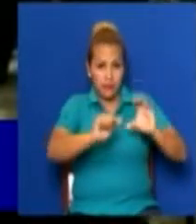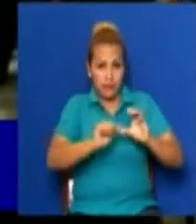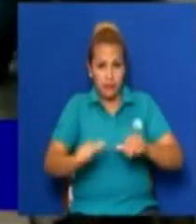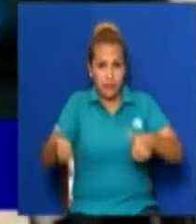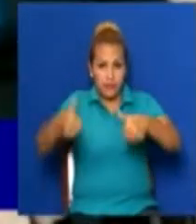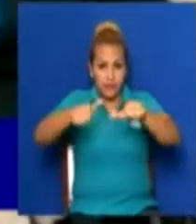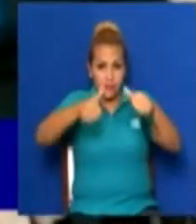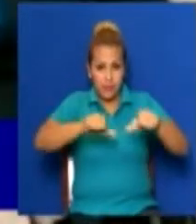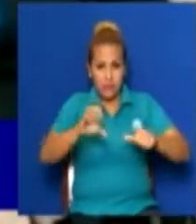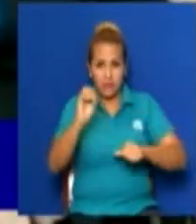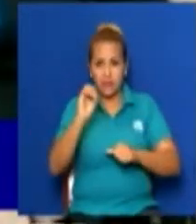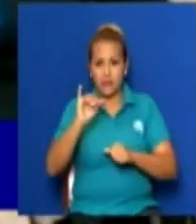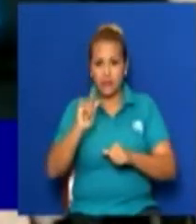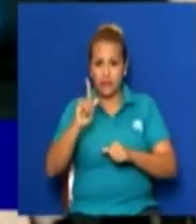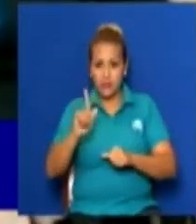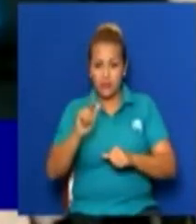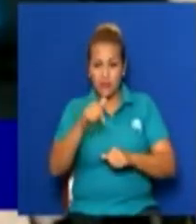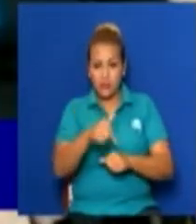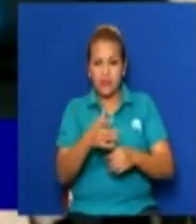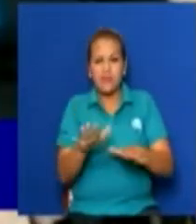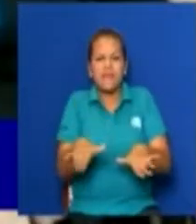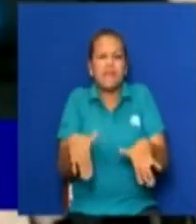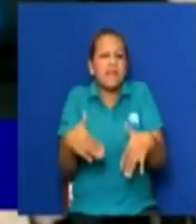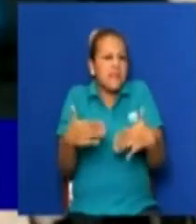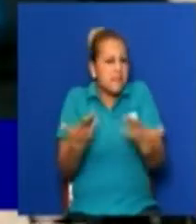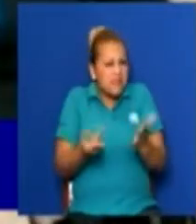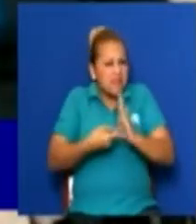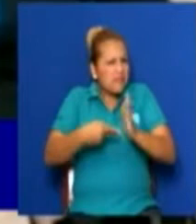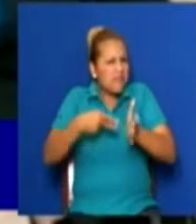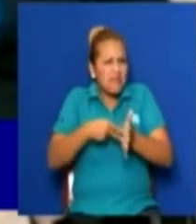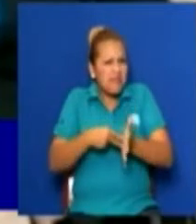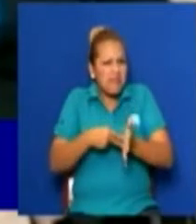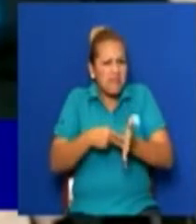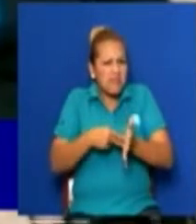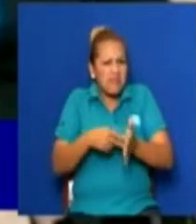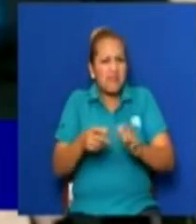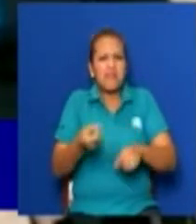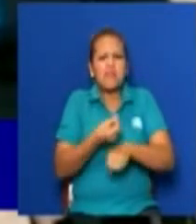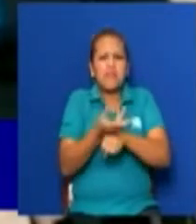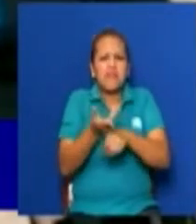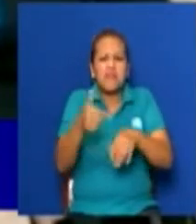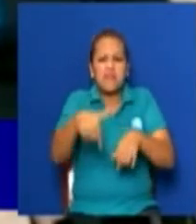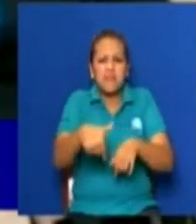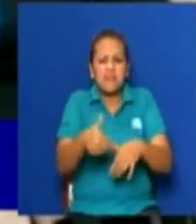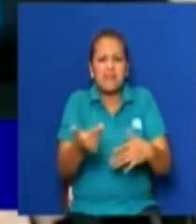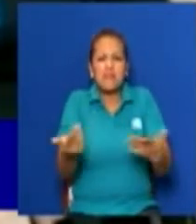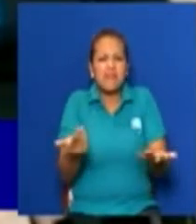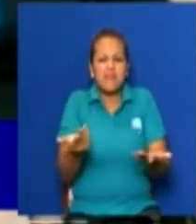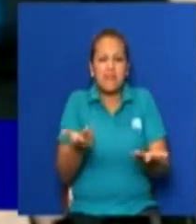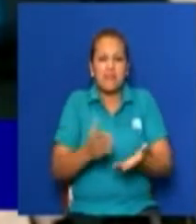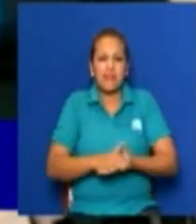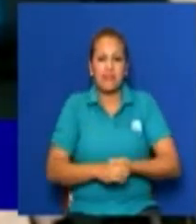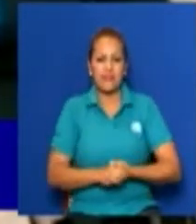una recomendación. ¿Qué son las recomendaciones? Las recomendaciones son